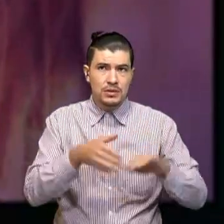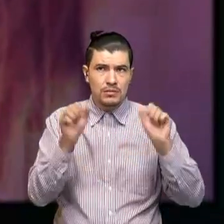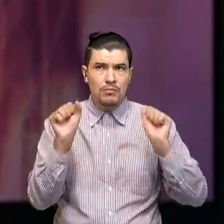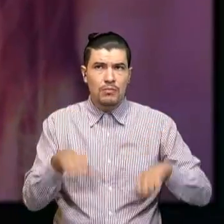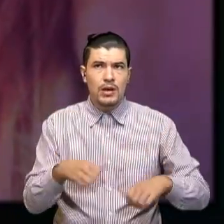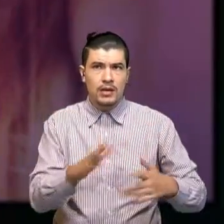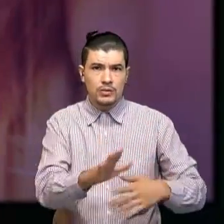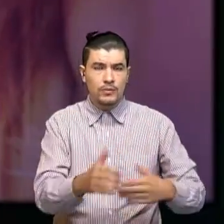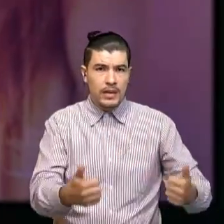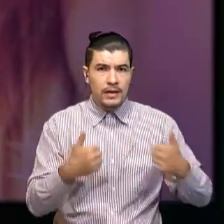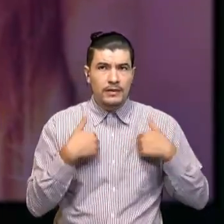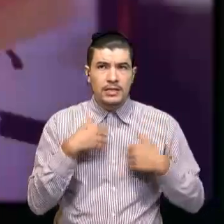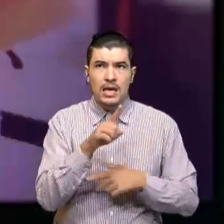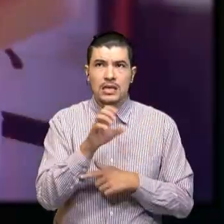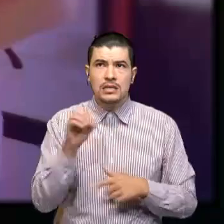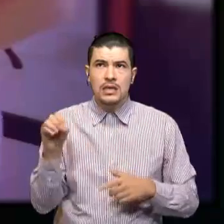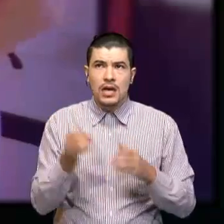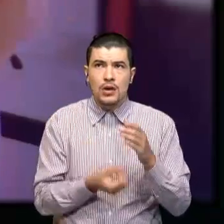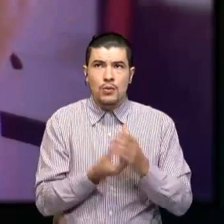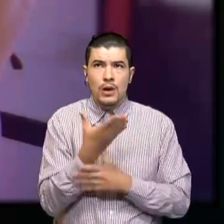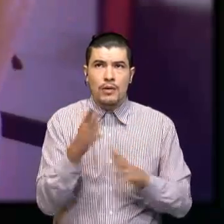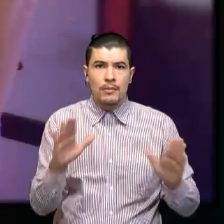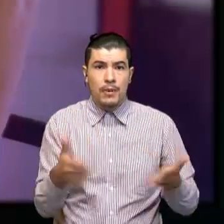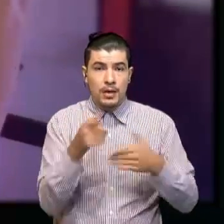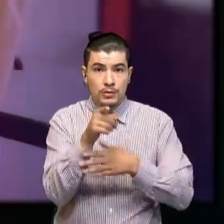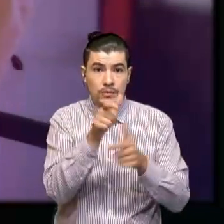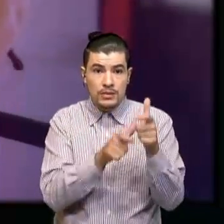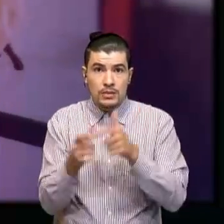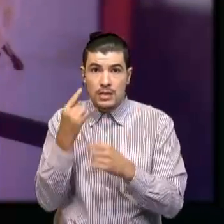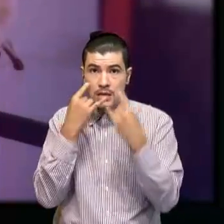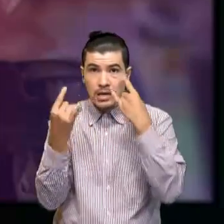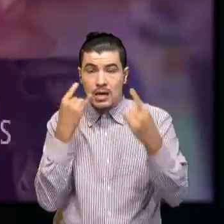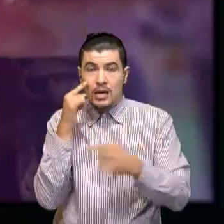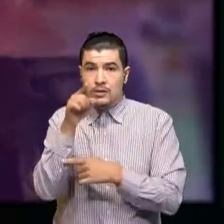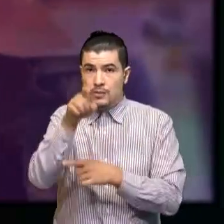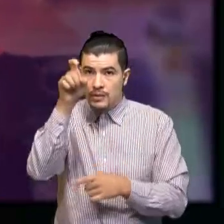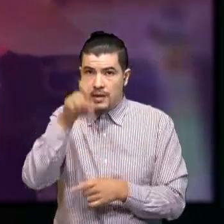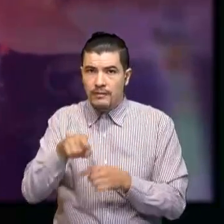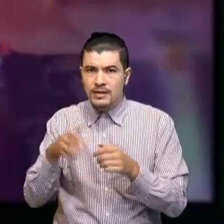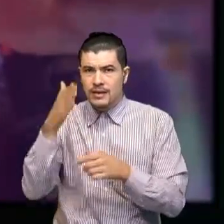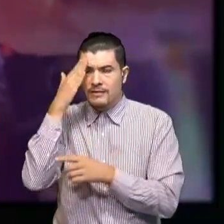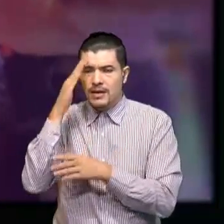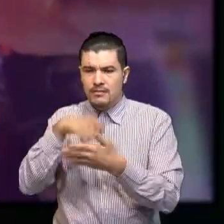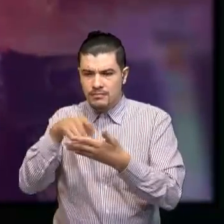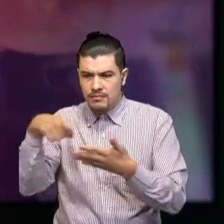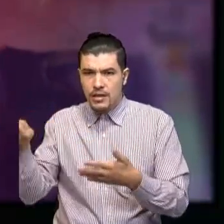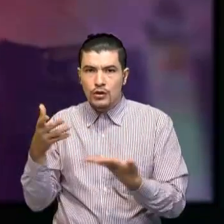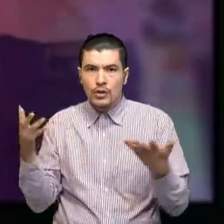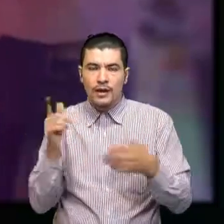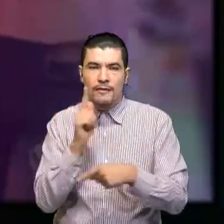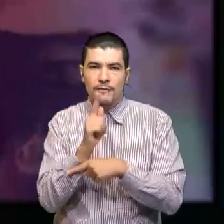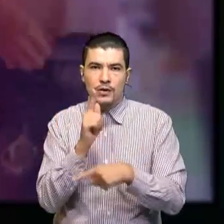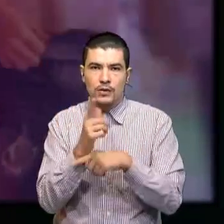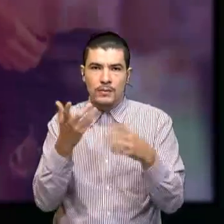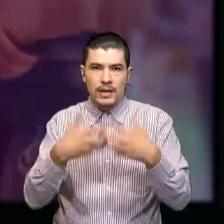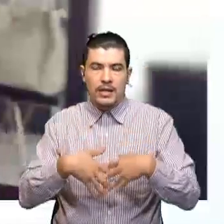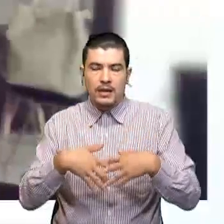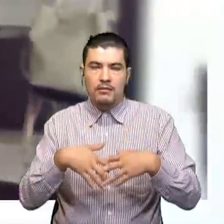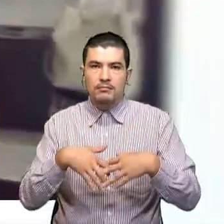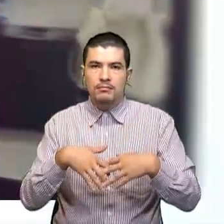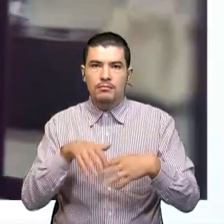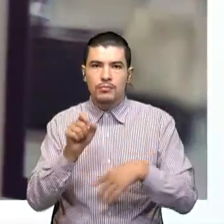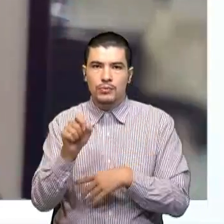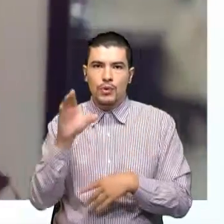para beneficiar a 100 nuevos emprendedores. Los interesados deberán consultar los términos en www.fondoemprender.com o